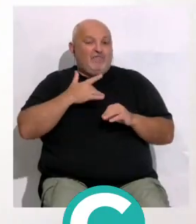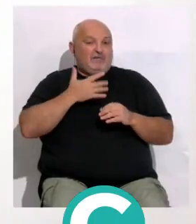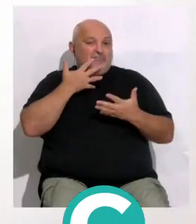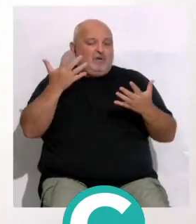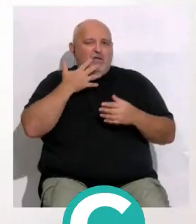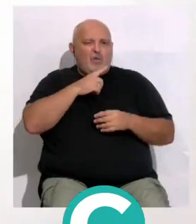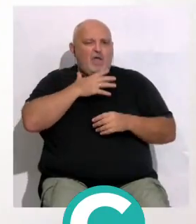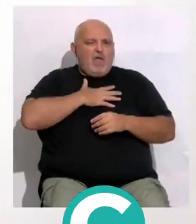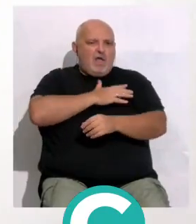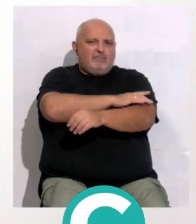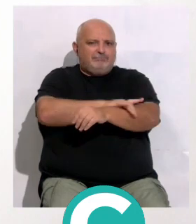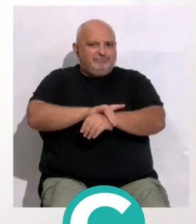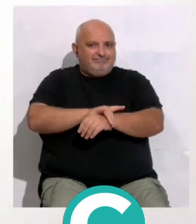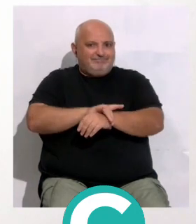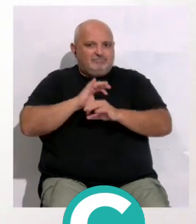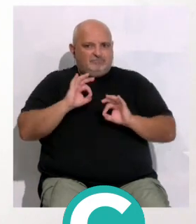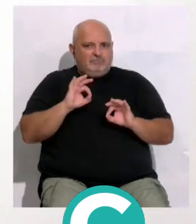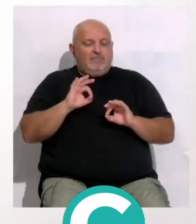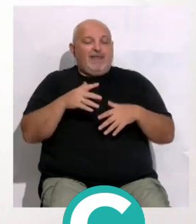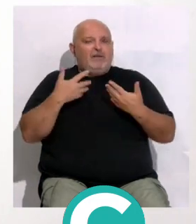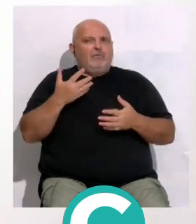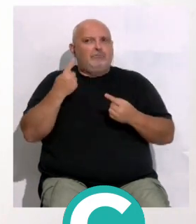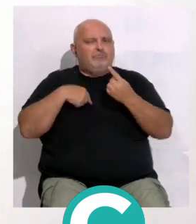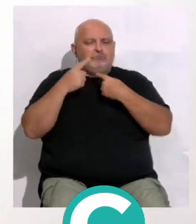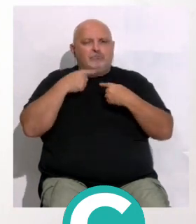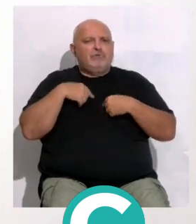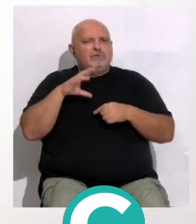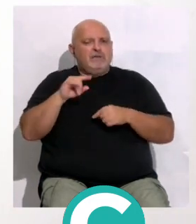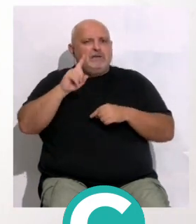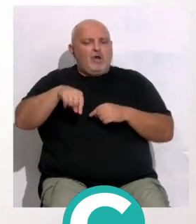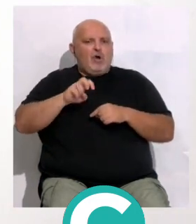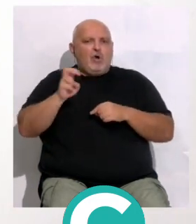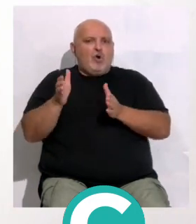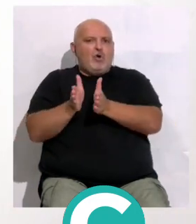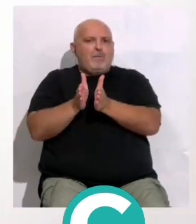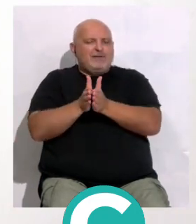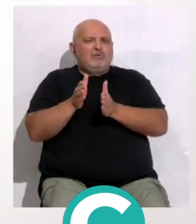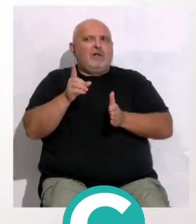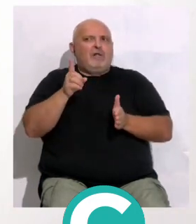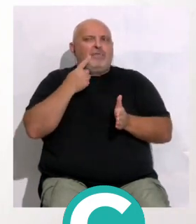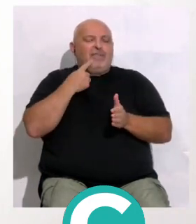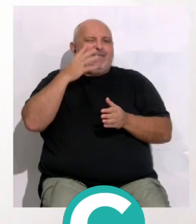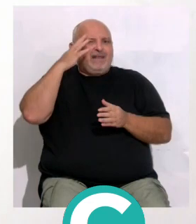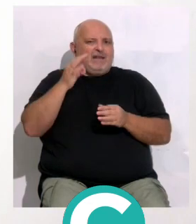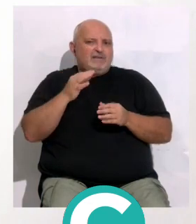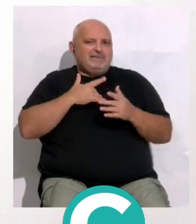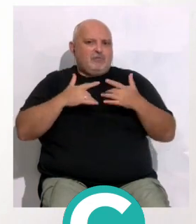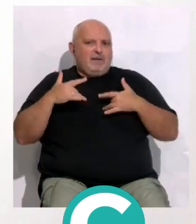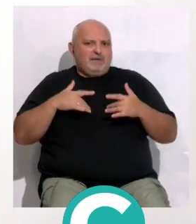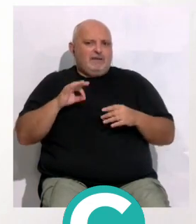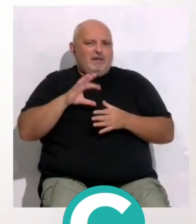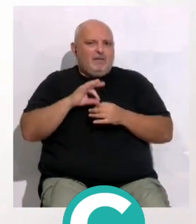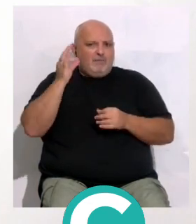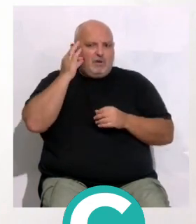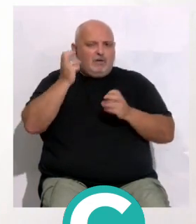dolor de pecho, brazo izquierdo. Y todo el mundo nos dice sí, incluso tenemos compañeros y tal que creen que esos son los síntomas, las propias